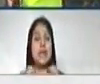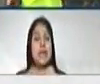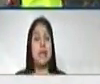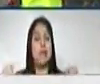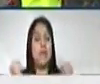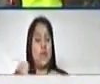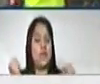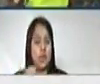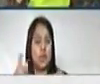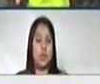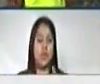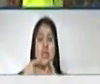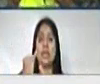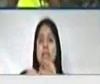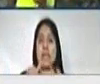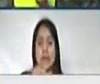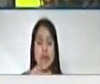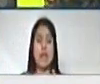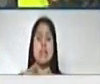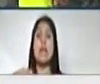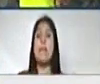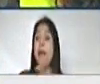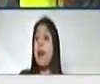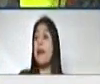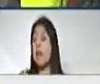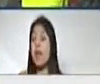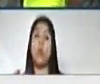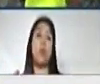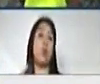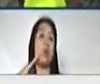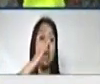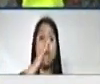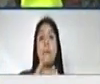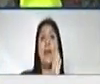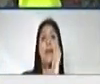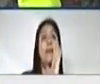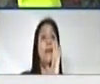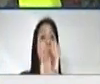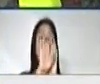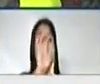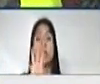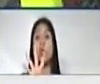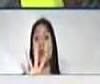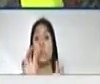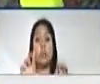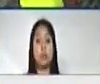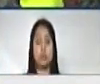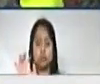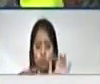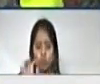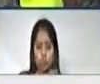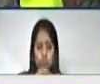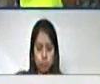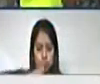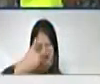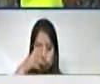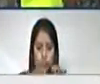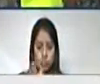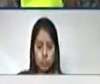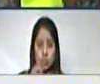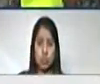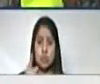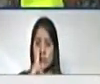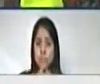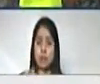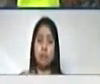los que quieran. En especial, hay que tener mucho cuidado, sobre todo con las personas que ya lamentablemente padecen alguna enfermedad, los adultos